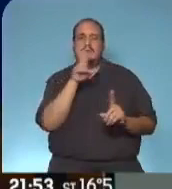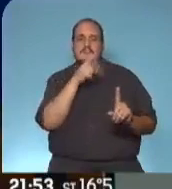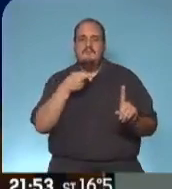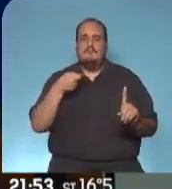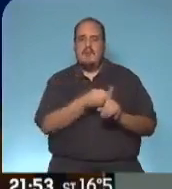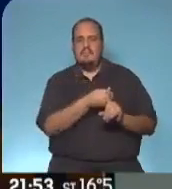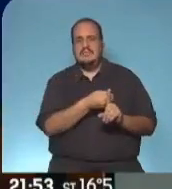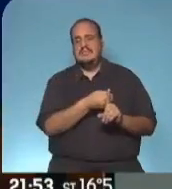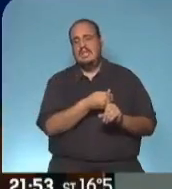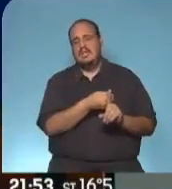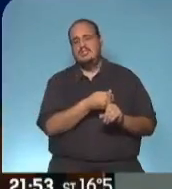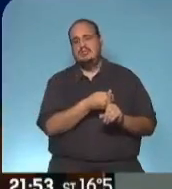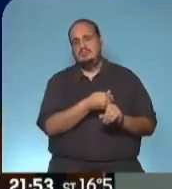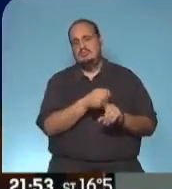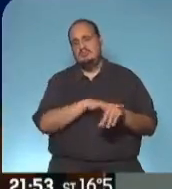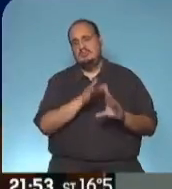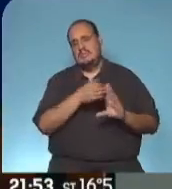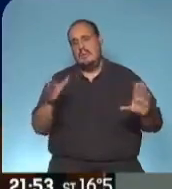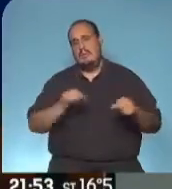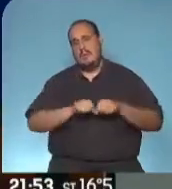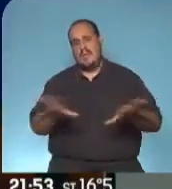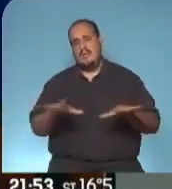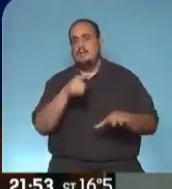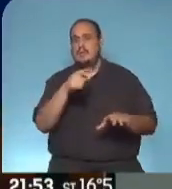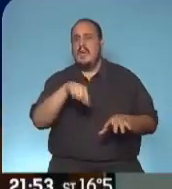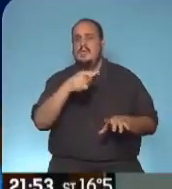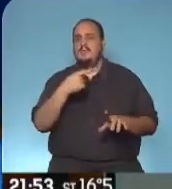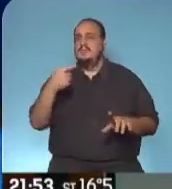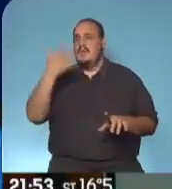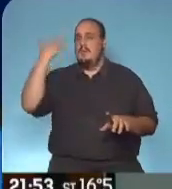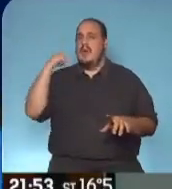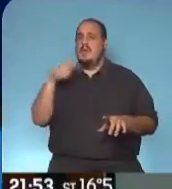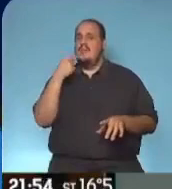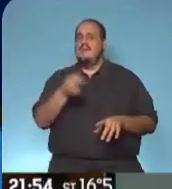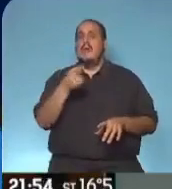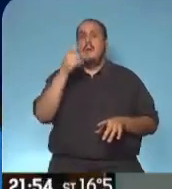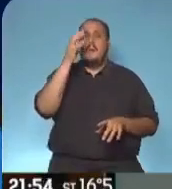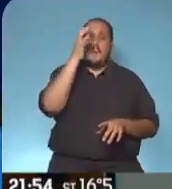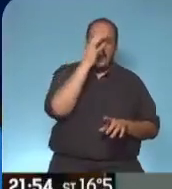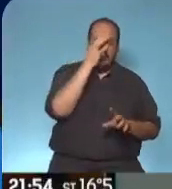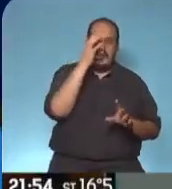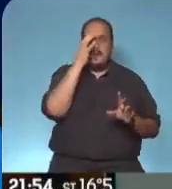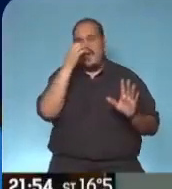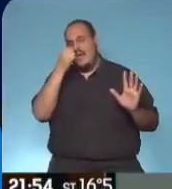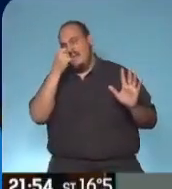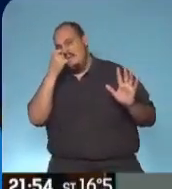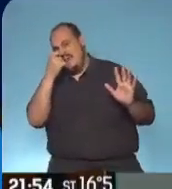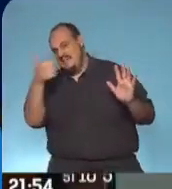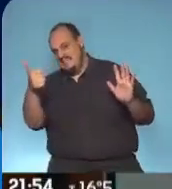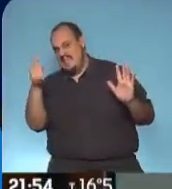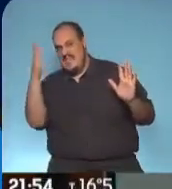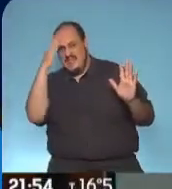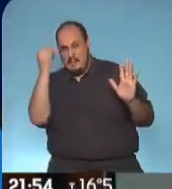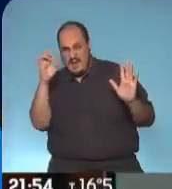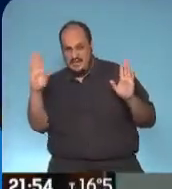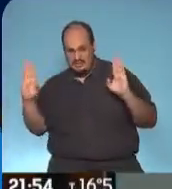durante estos días de la pandemia, pero usted hace algunas semanas decía que entre el 20 y el 26 de marzo, hace bastante, ya casi un mes, se